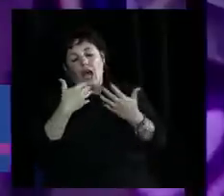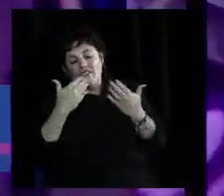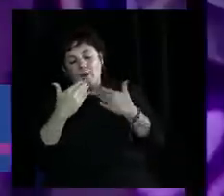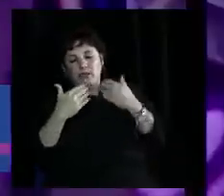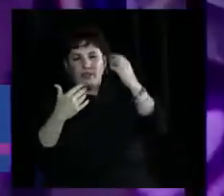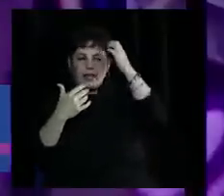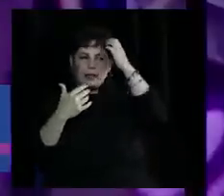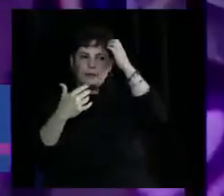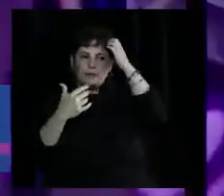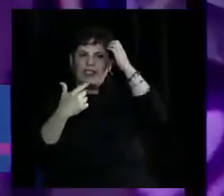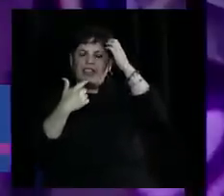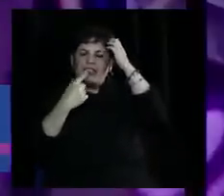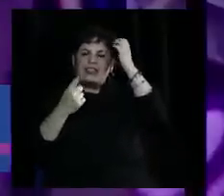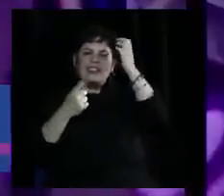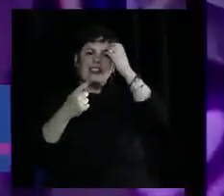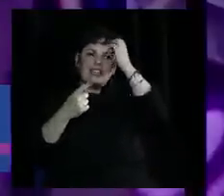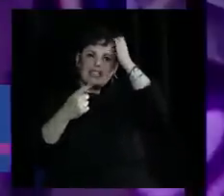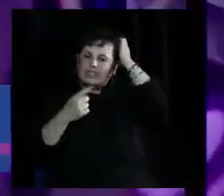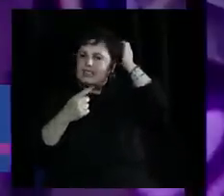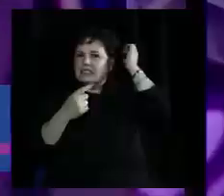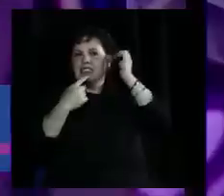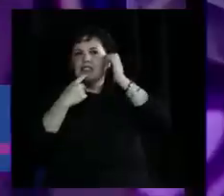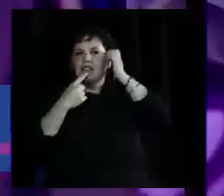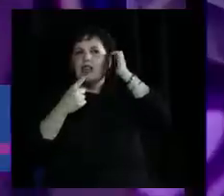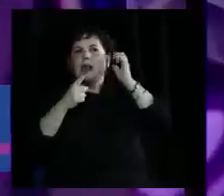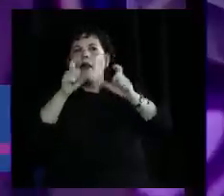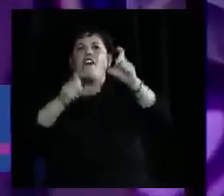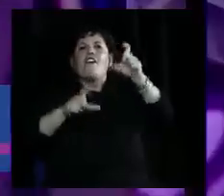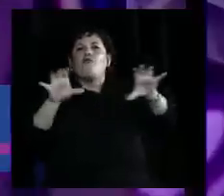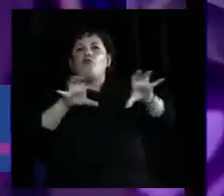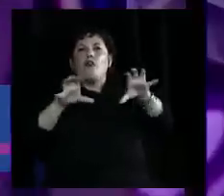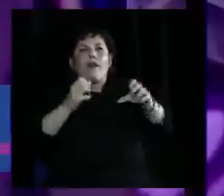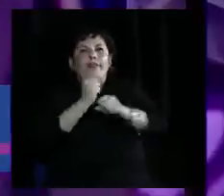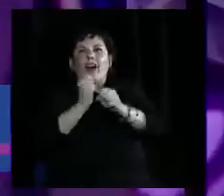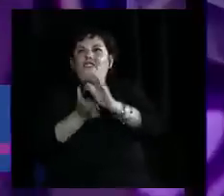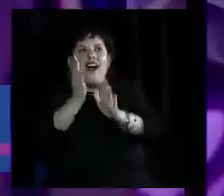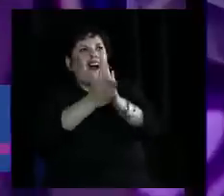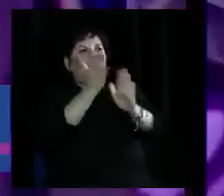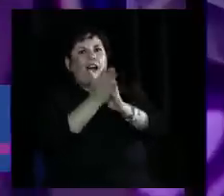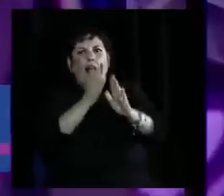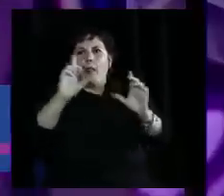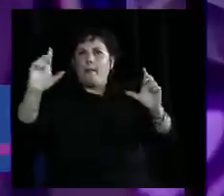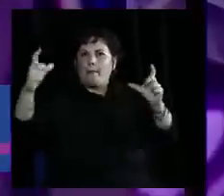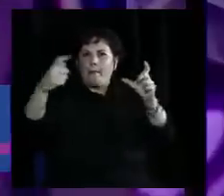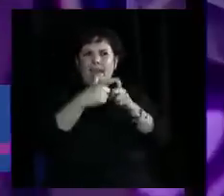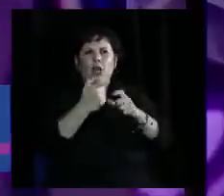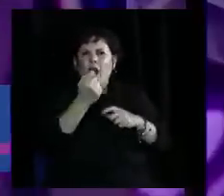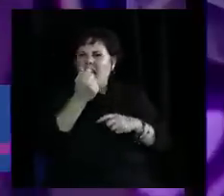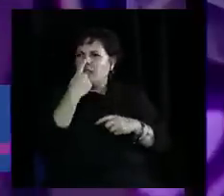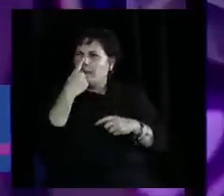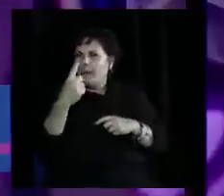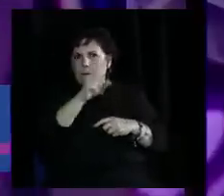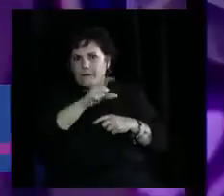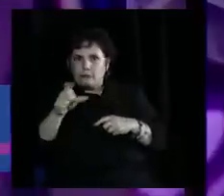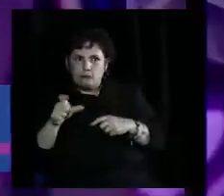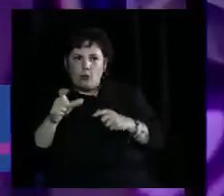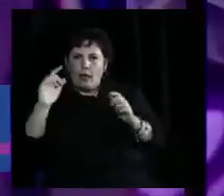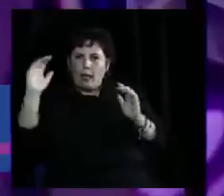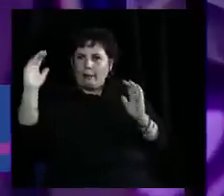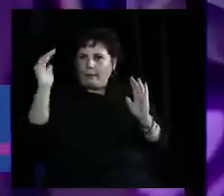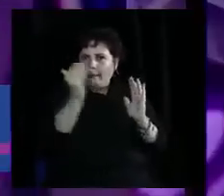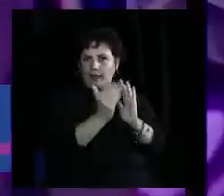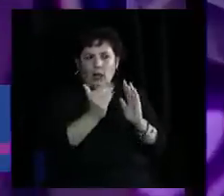Gabriel, del ajuste, de la caída de la plantilla de personal en casi 1.000 personas, ¿no? y